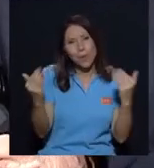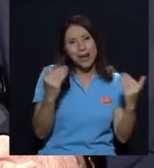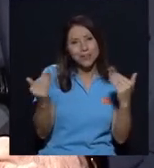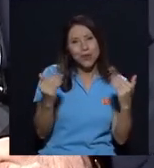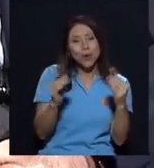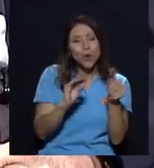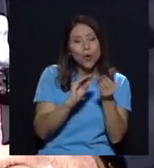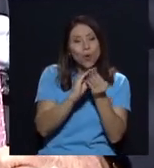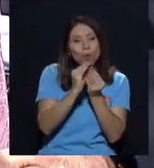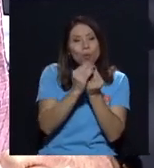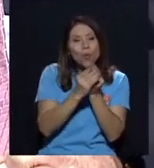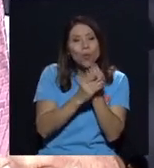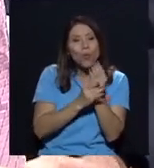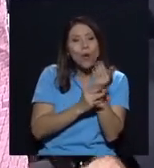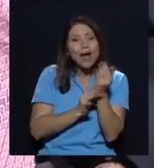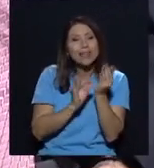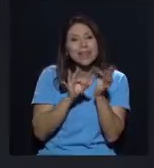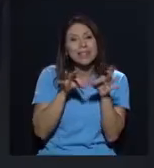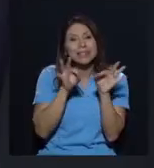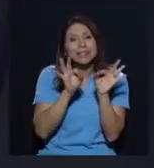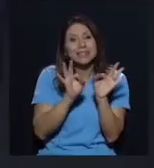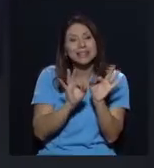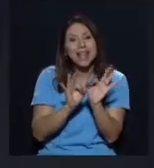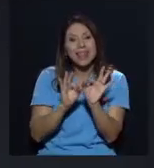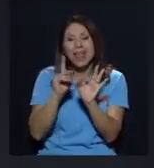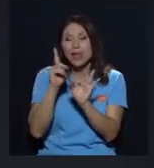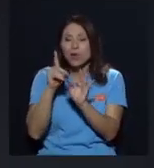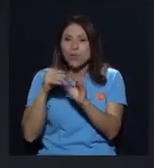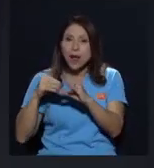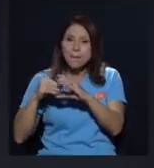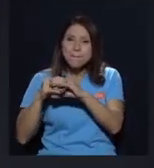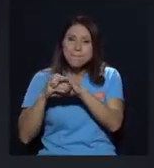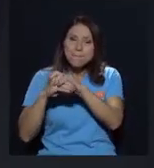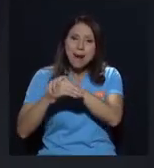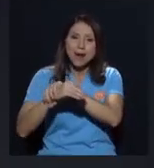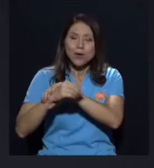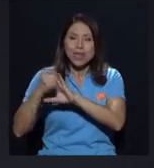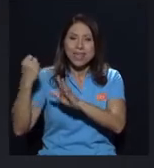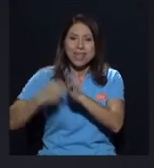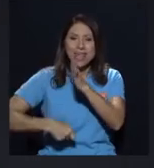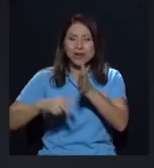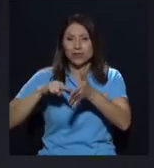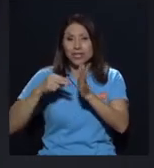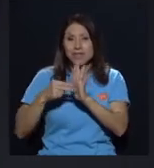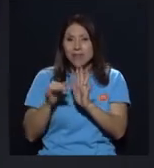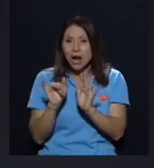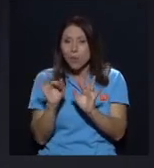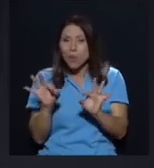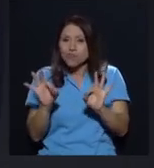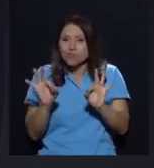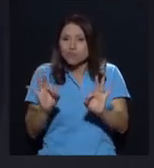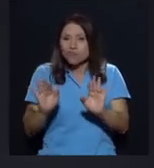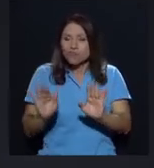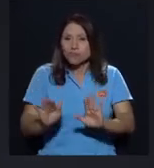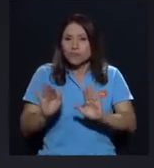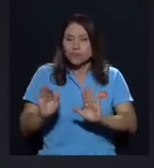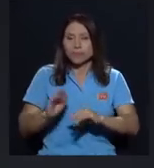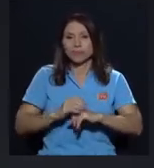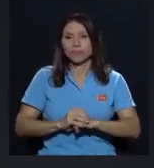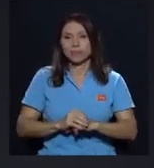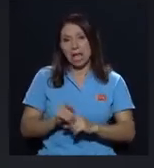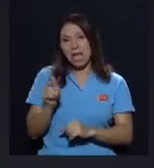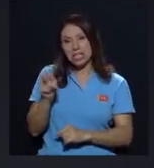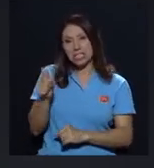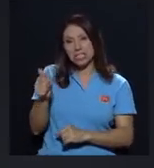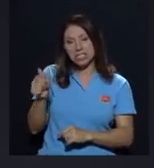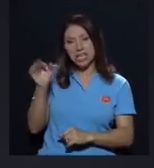esperamos mucho de ella en tercer lugar me parece que el tema siempre del lado